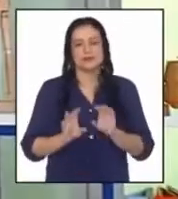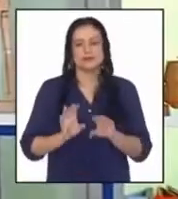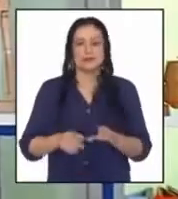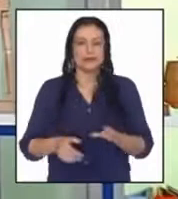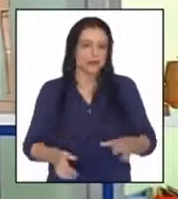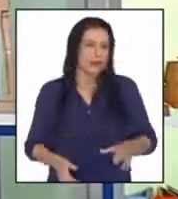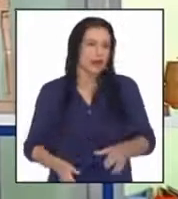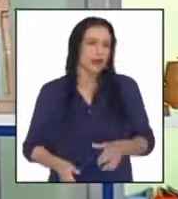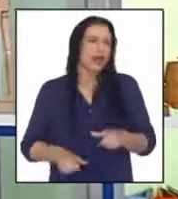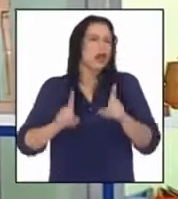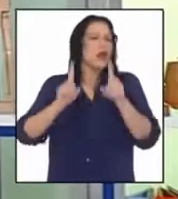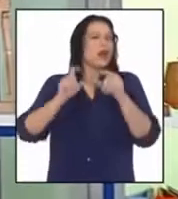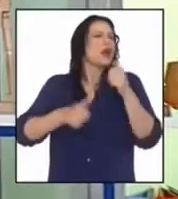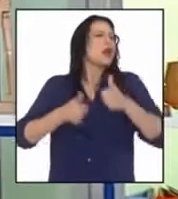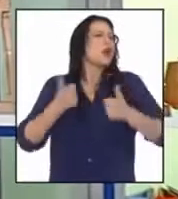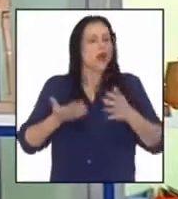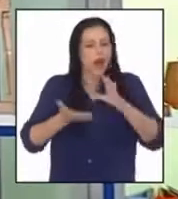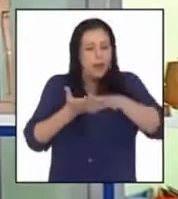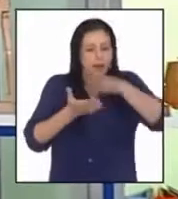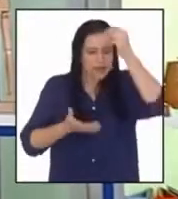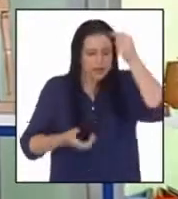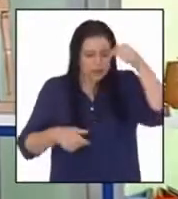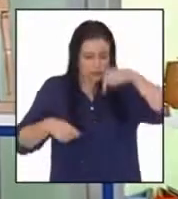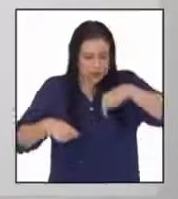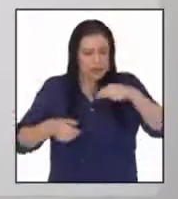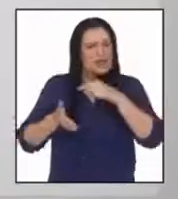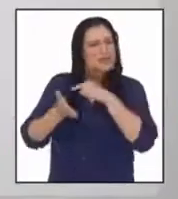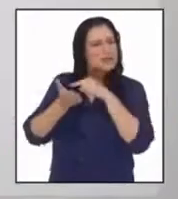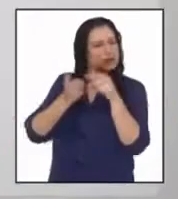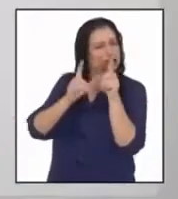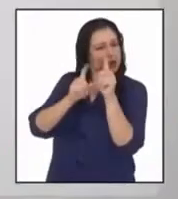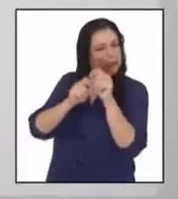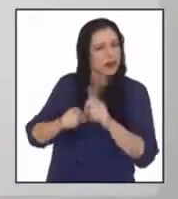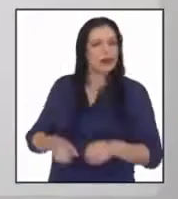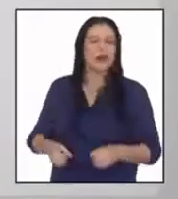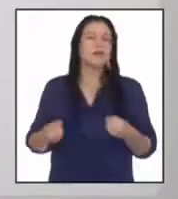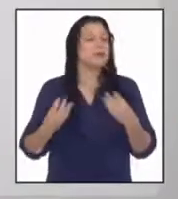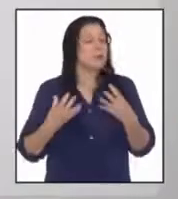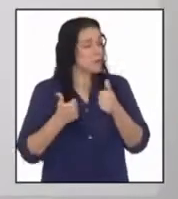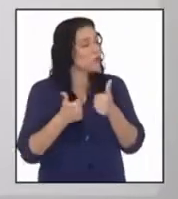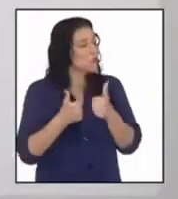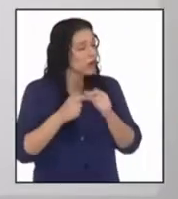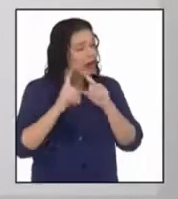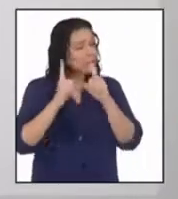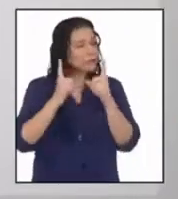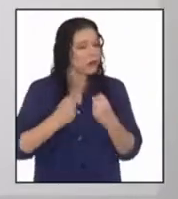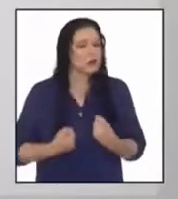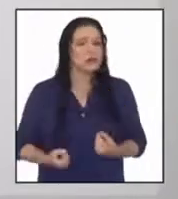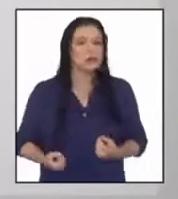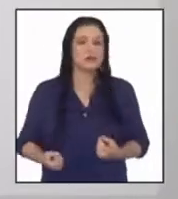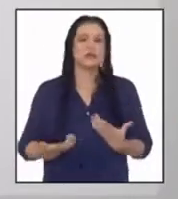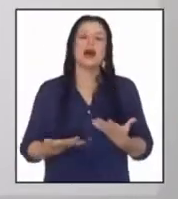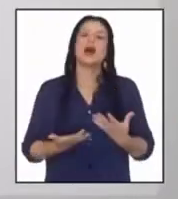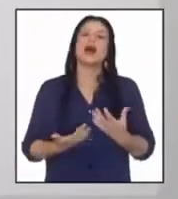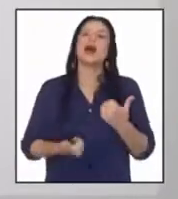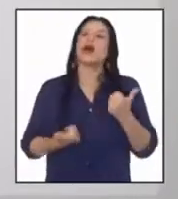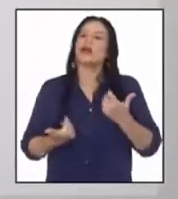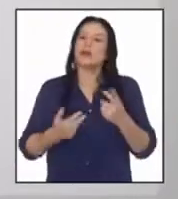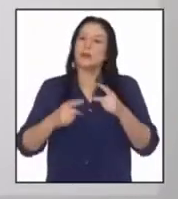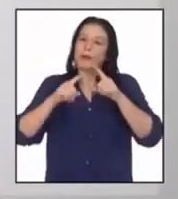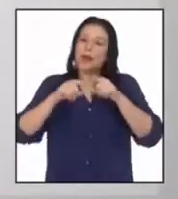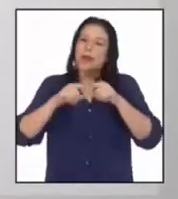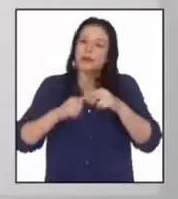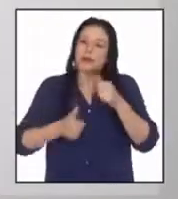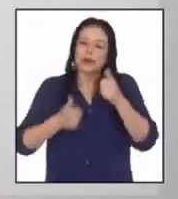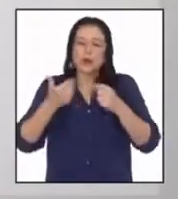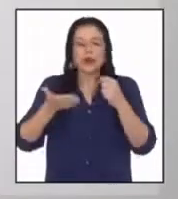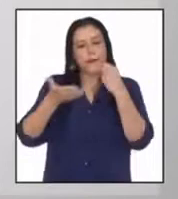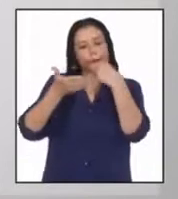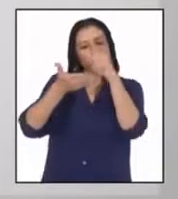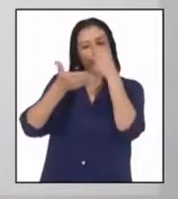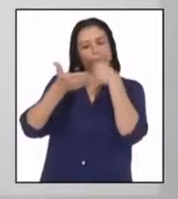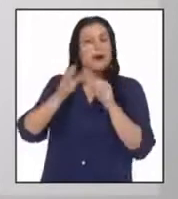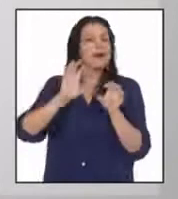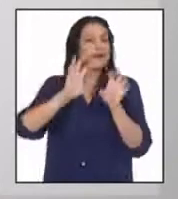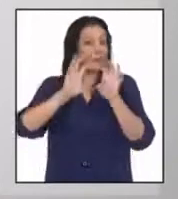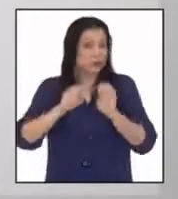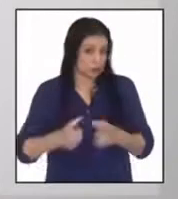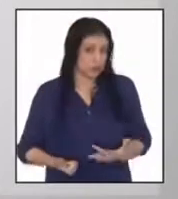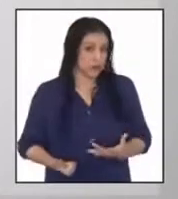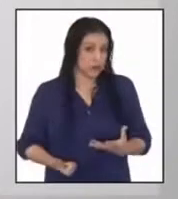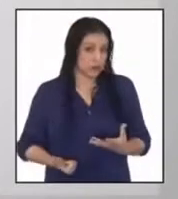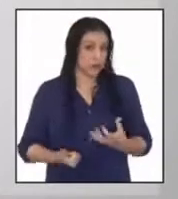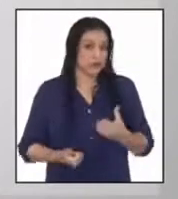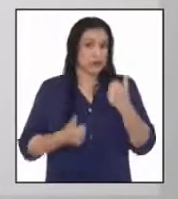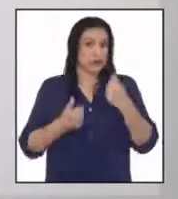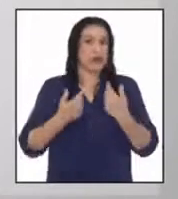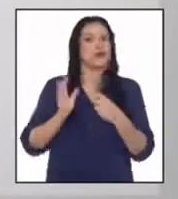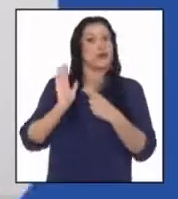¿Y qué aprenderemos en el transcurso de la semana? Qué bueno que me lo preguntes. Ello estará en función de los criterios de evaluación, los